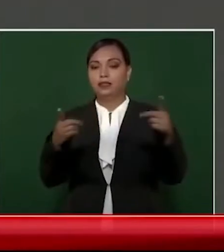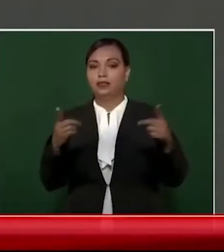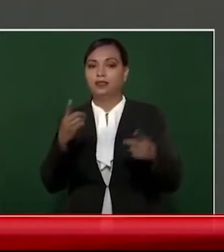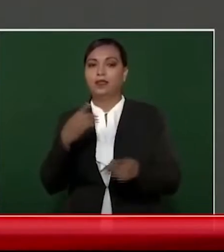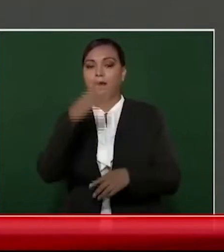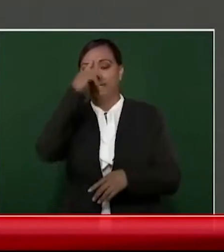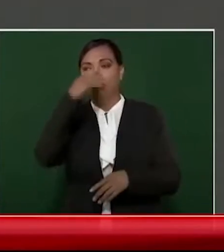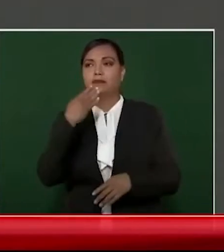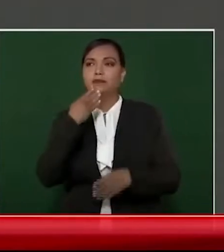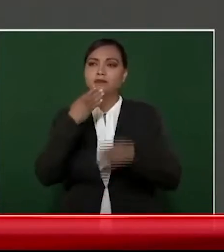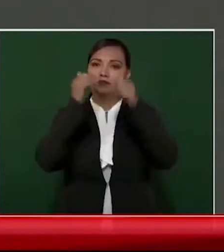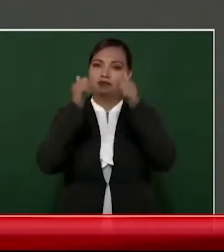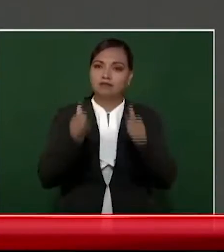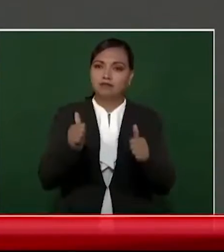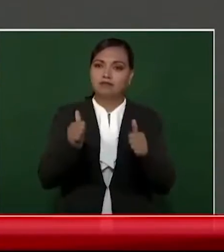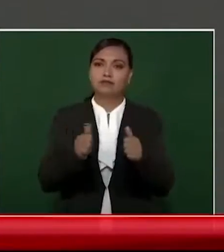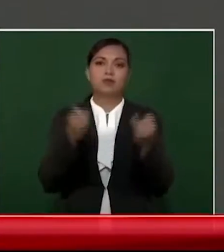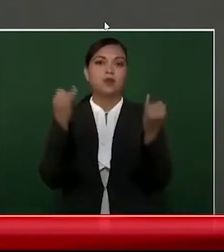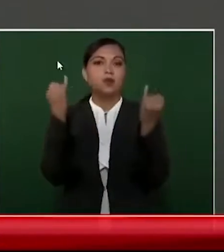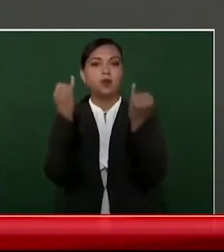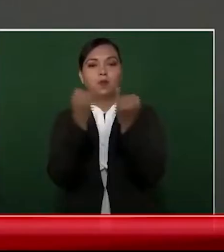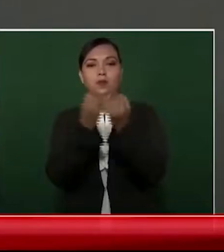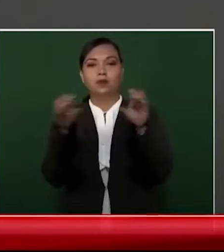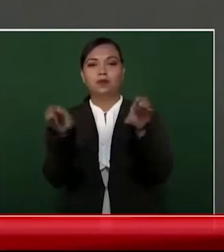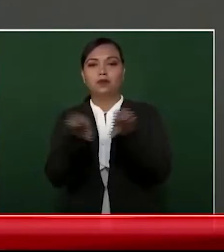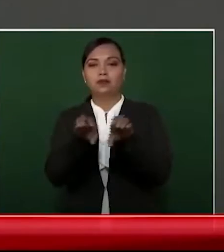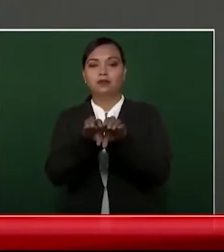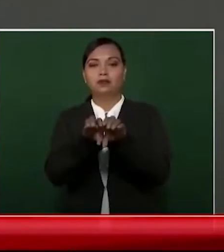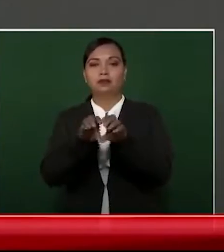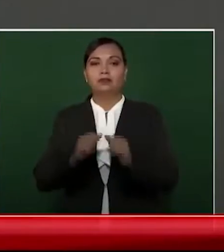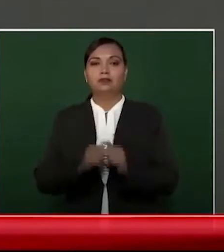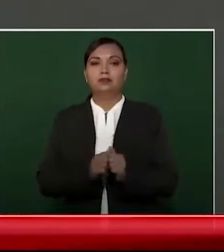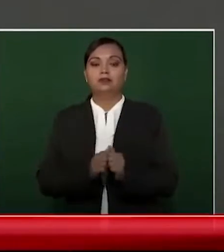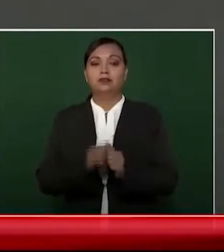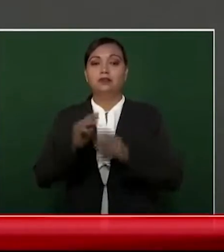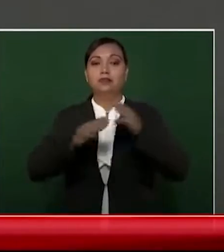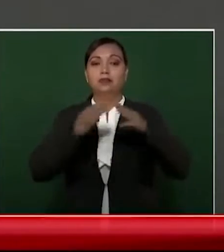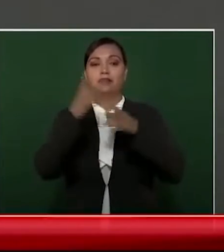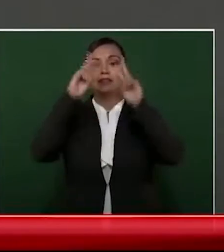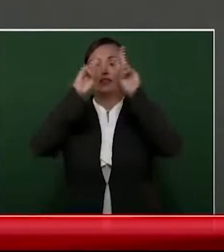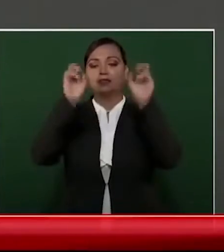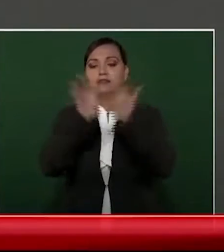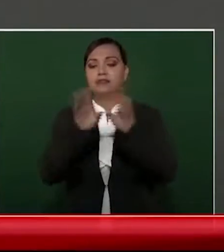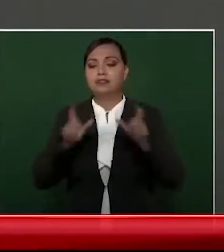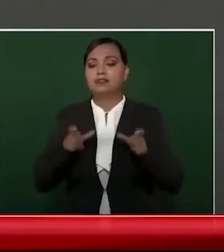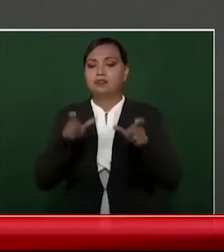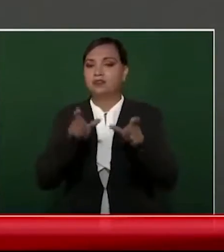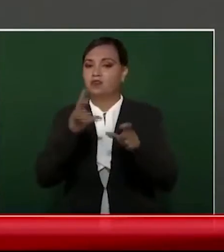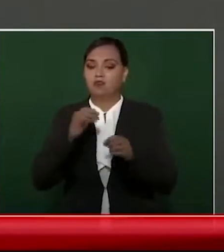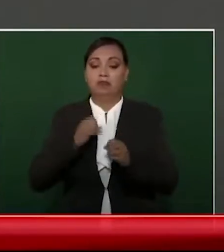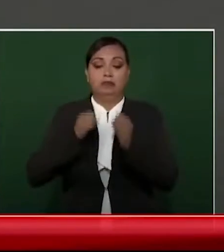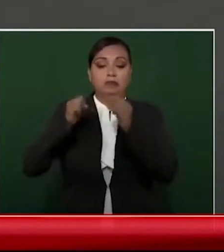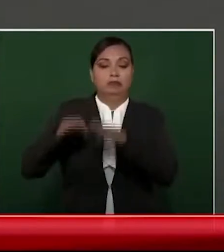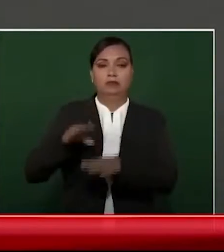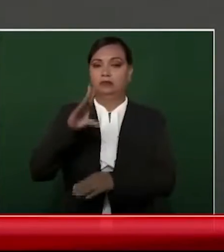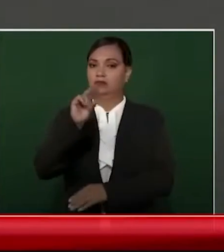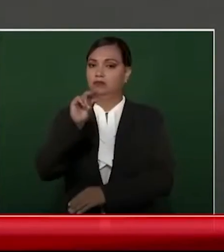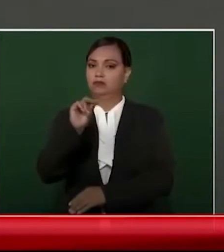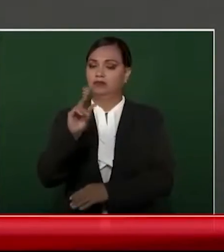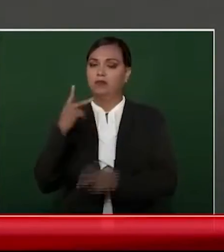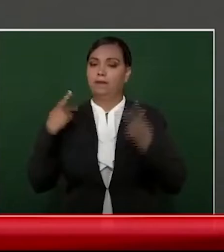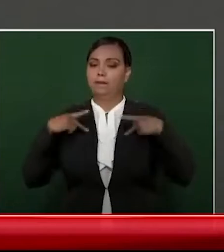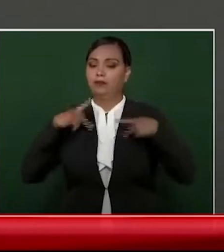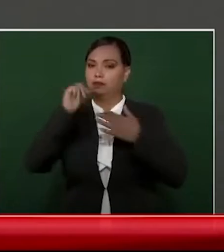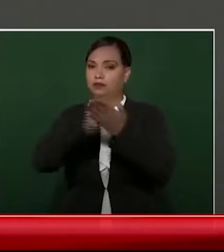bienestar, así como en materia de seguridad no abandonamos al pueblo